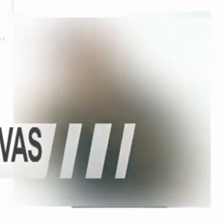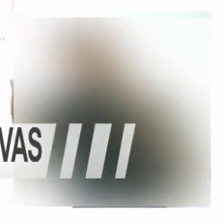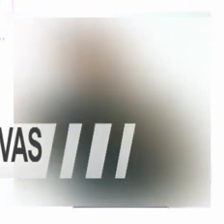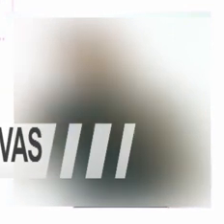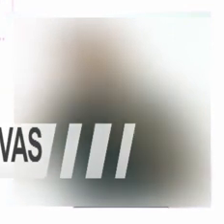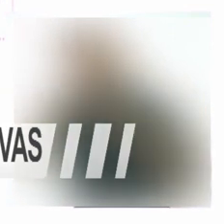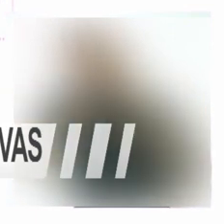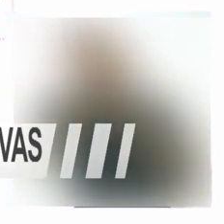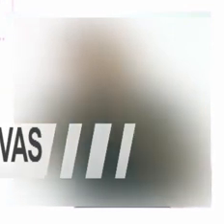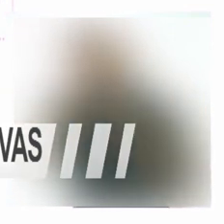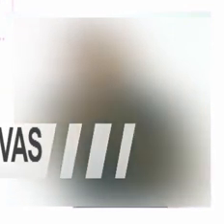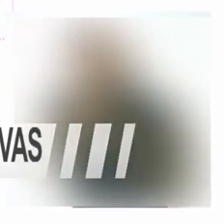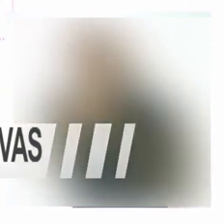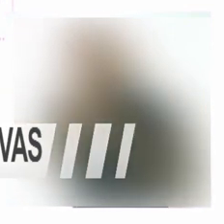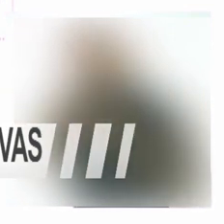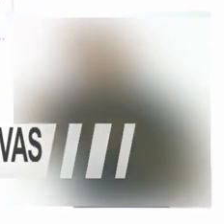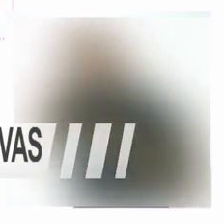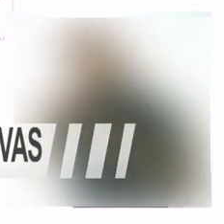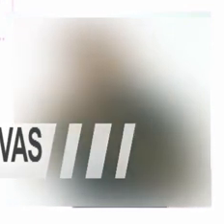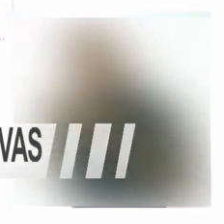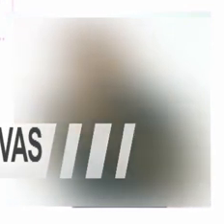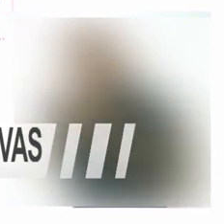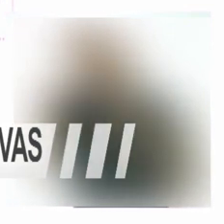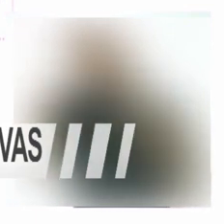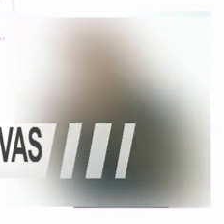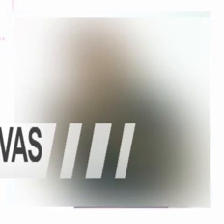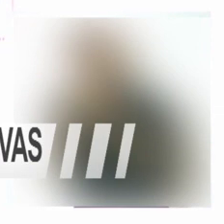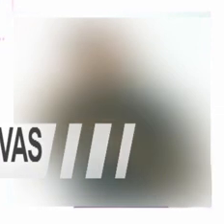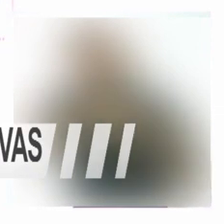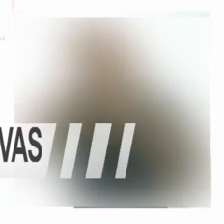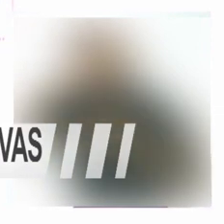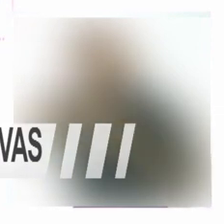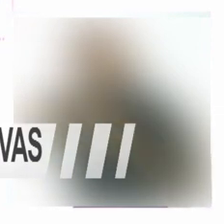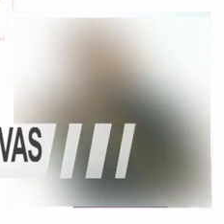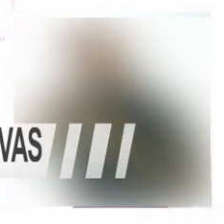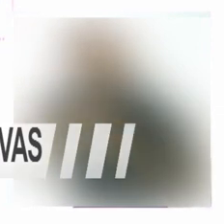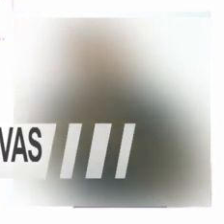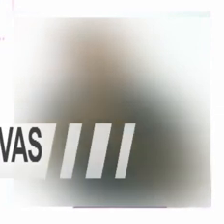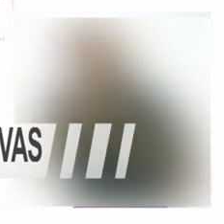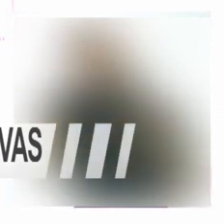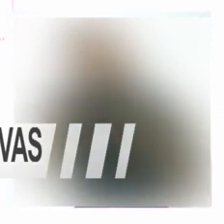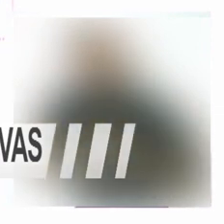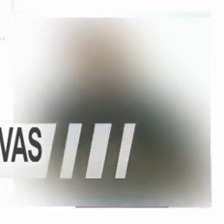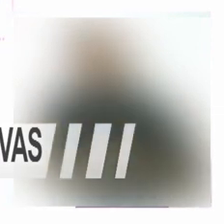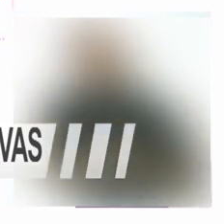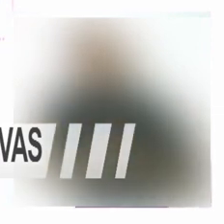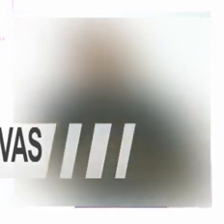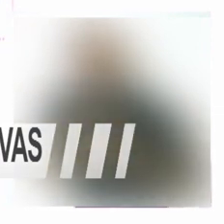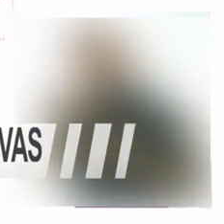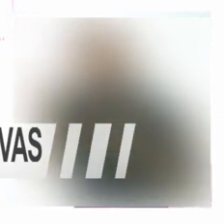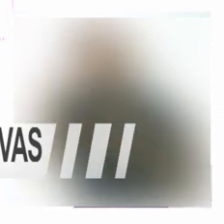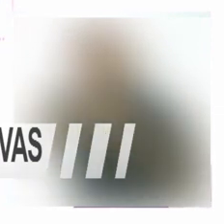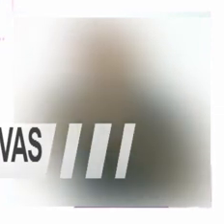en lo que tiene que ver con el nivel de contagio los departamentos que se incluyen ya estaban incluidos lo que es